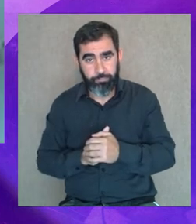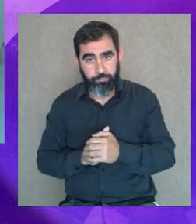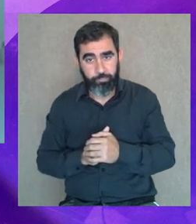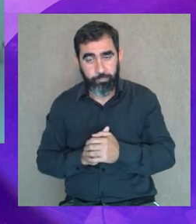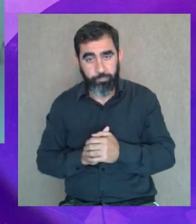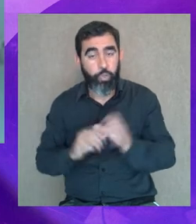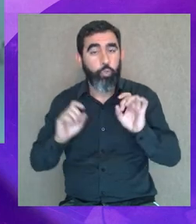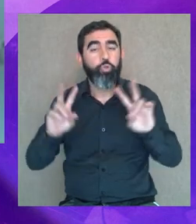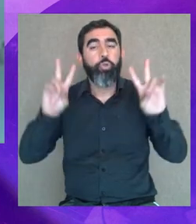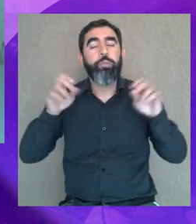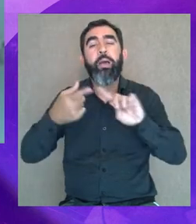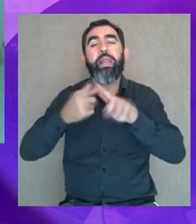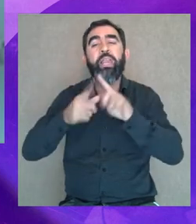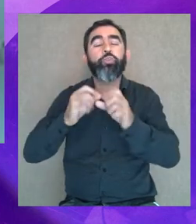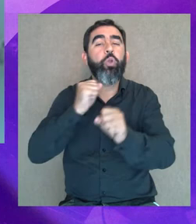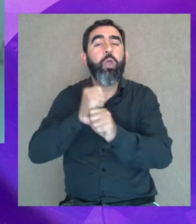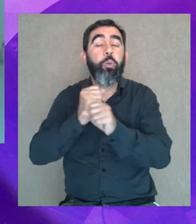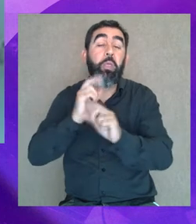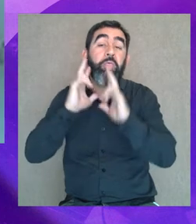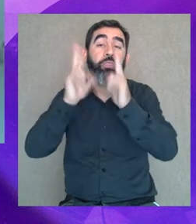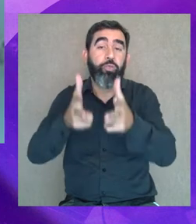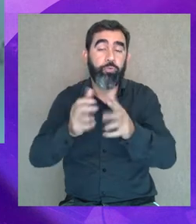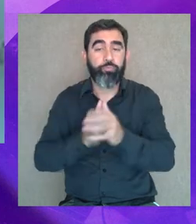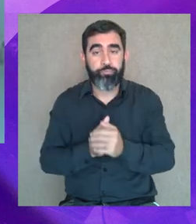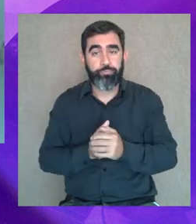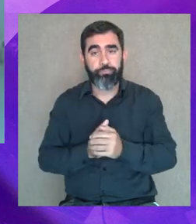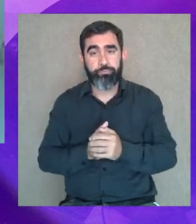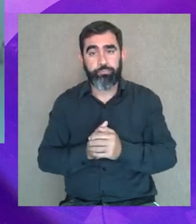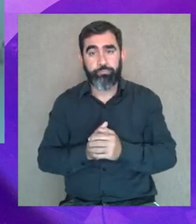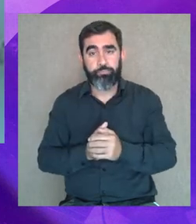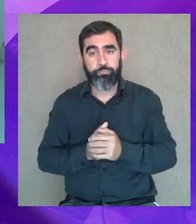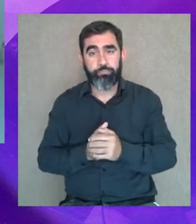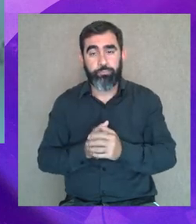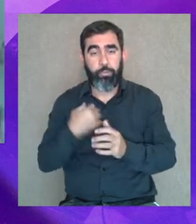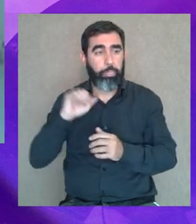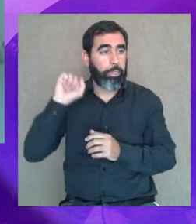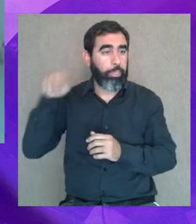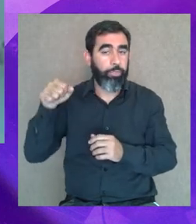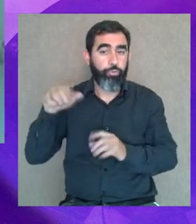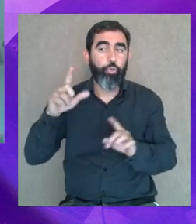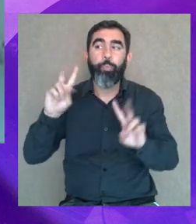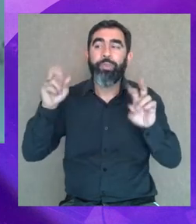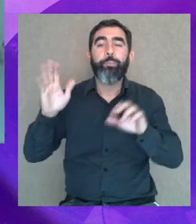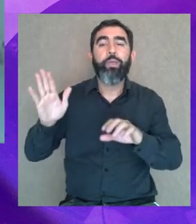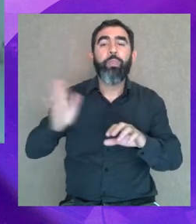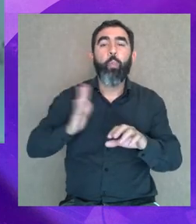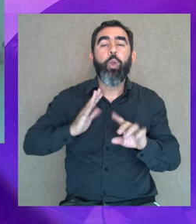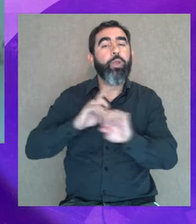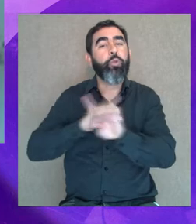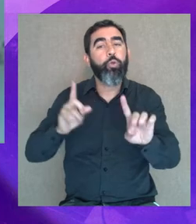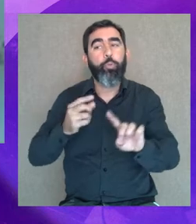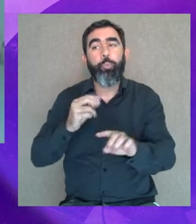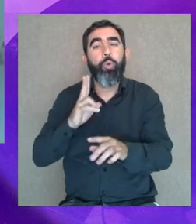un tema de mal relacionamiento o sea se les trató no como mujer